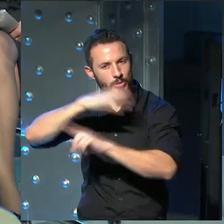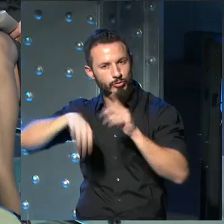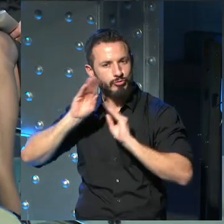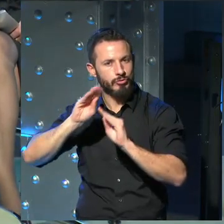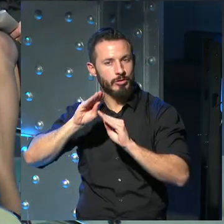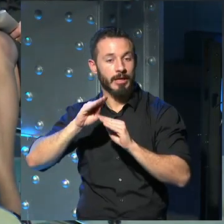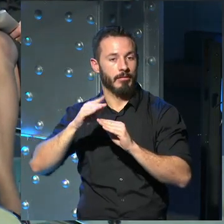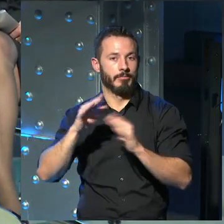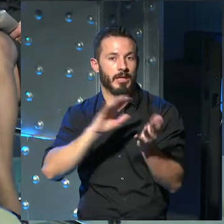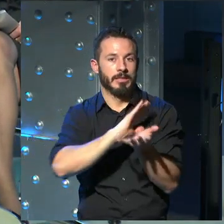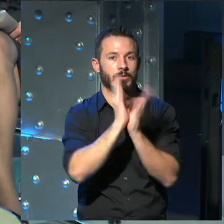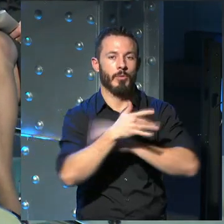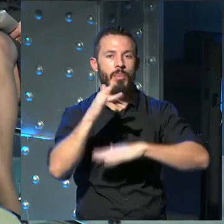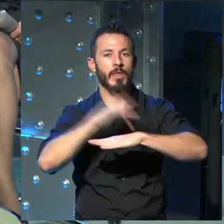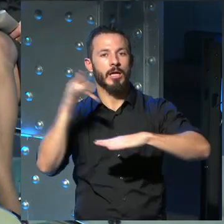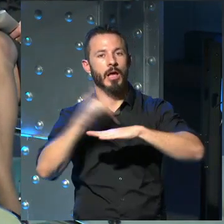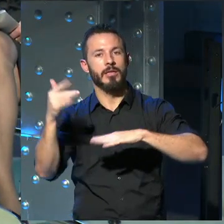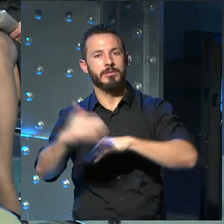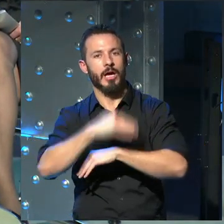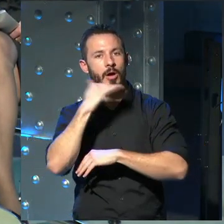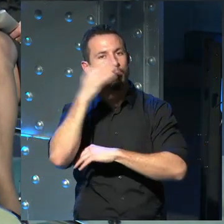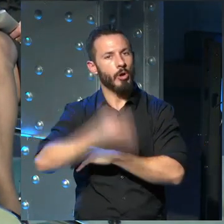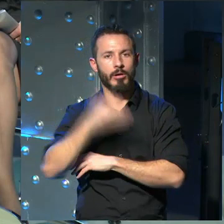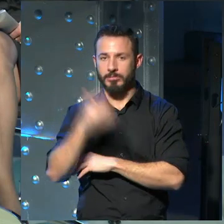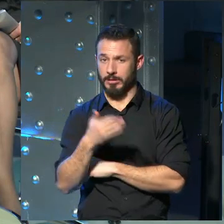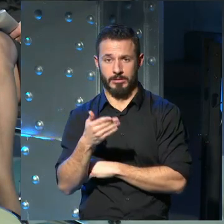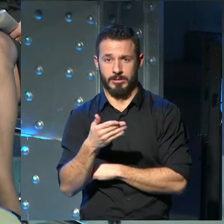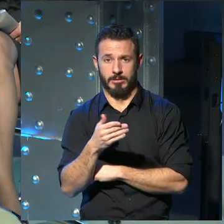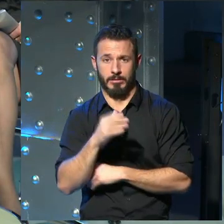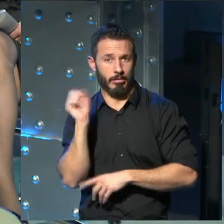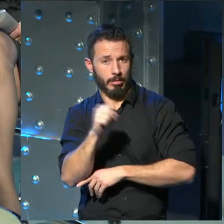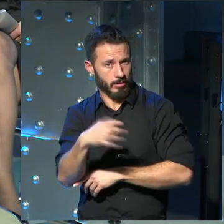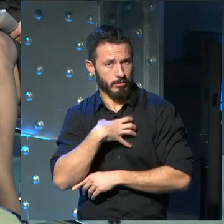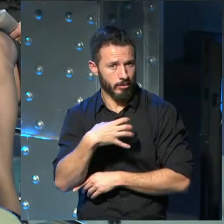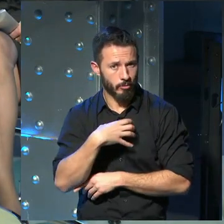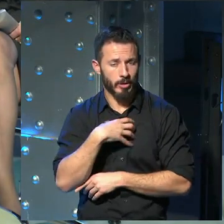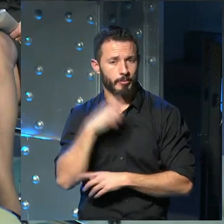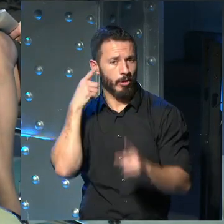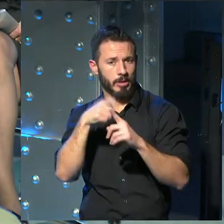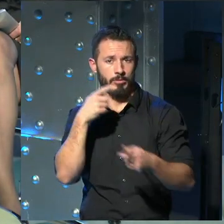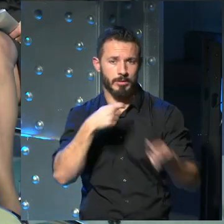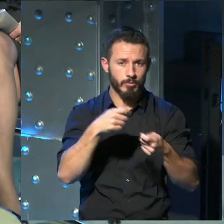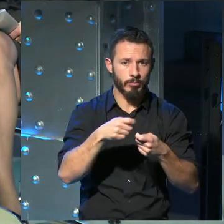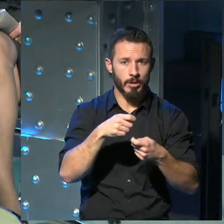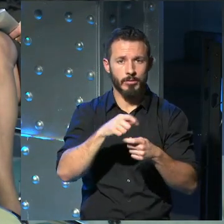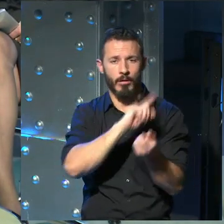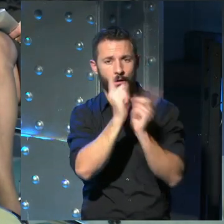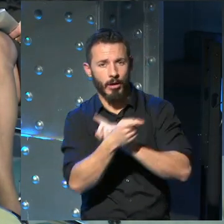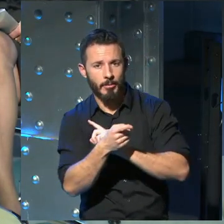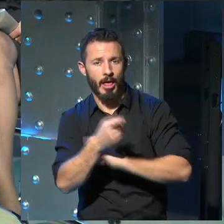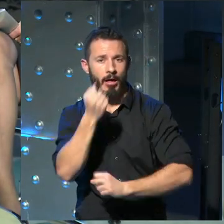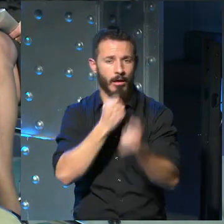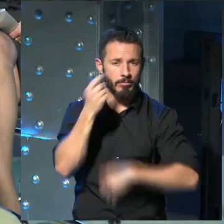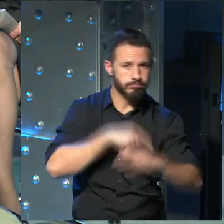la transformación digital es un elemento clave e imprescindible para transformar nuestros negocios y para buscar el desarrollo económico